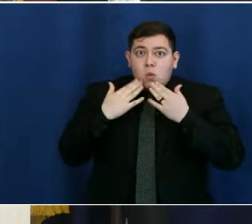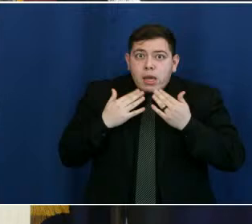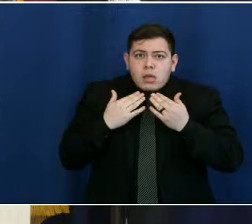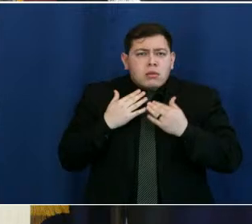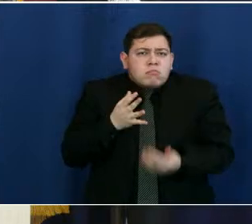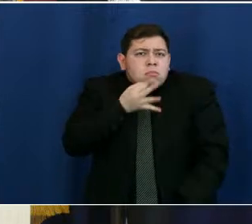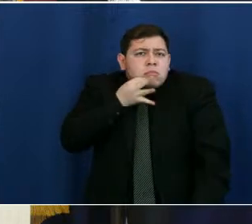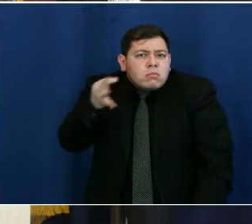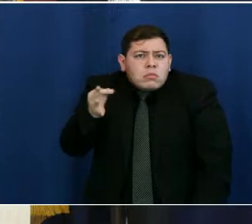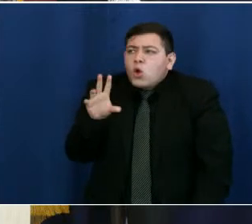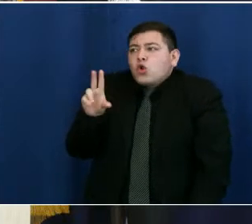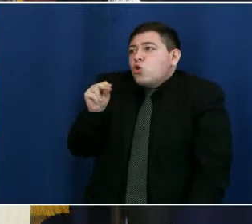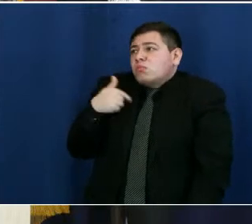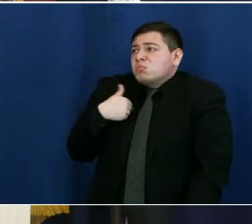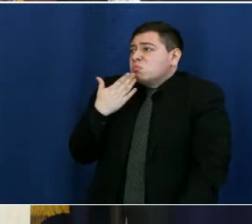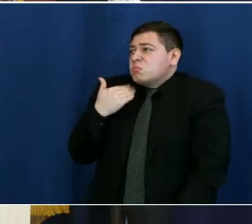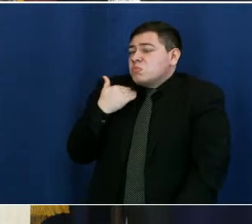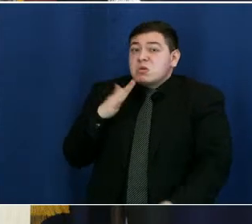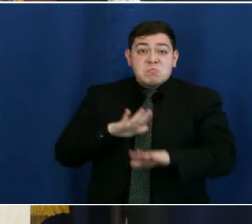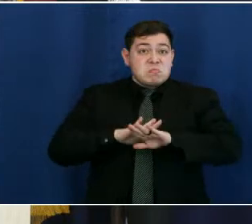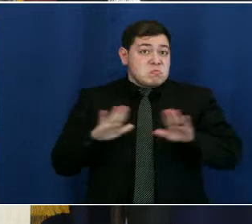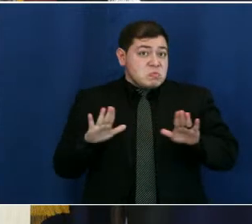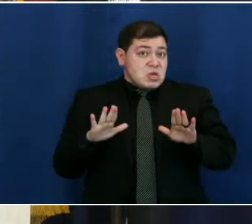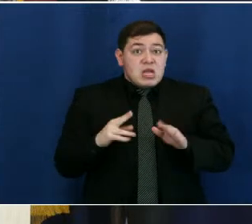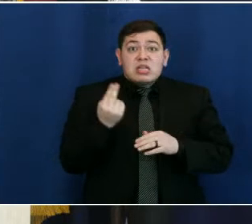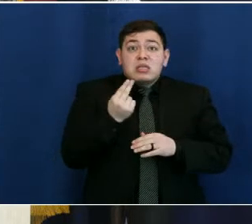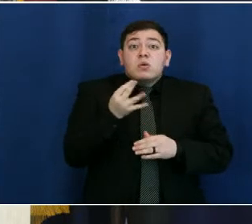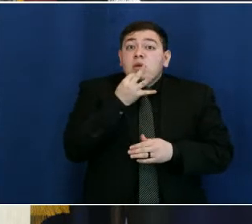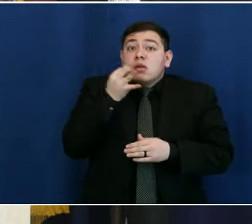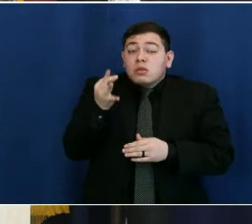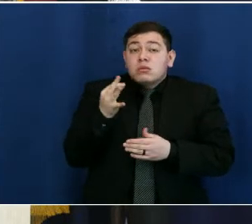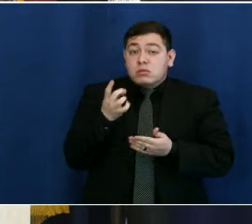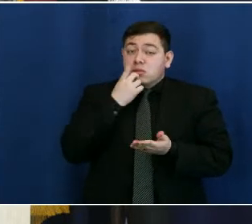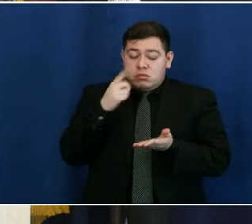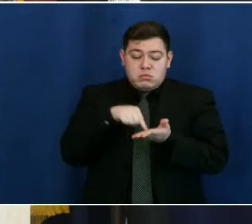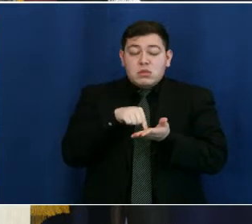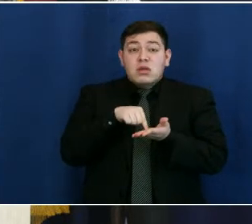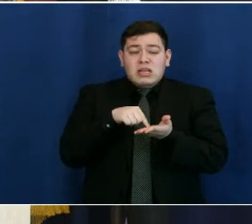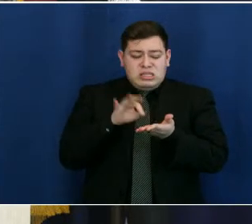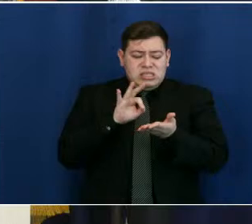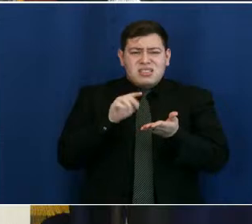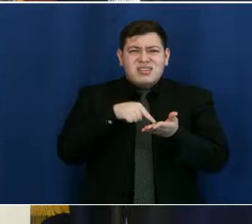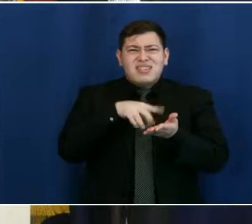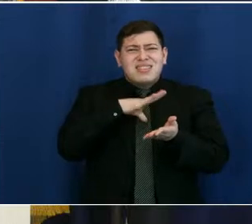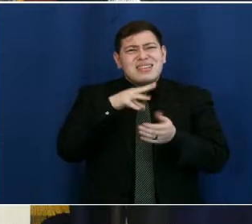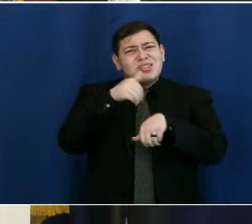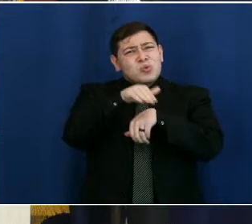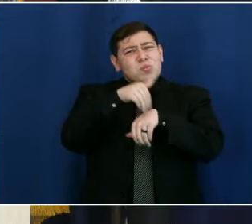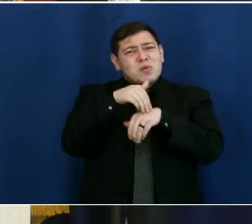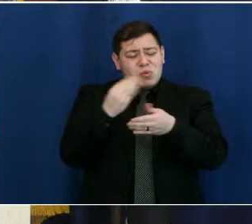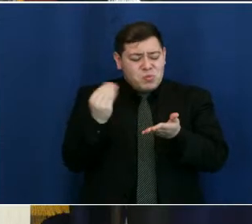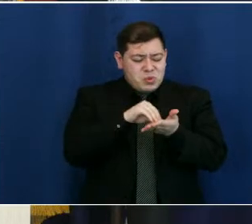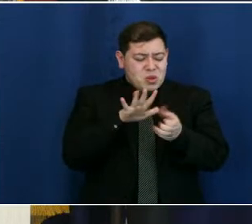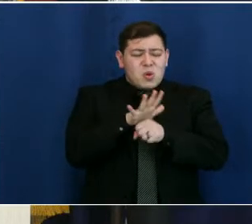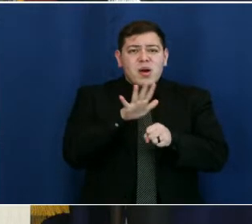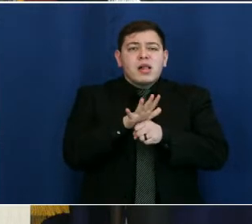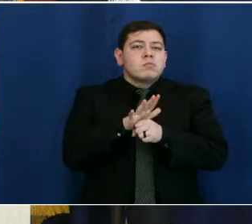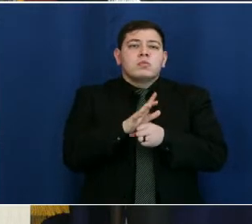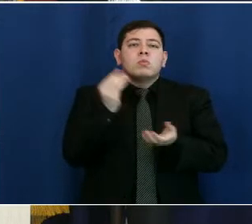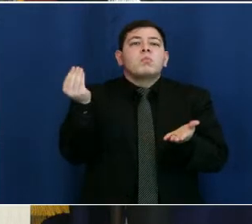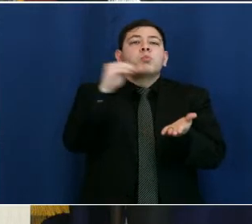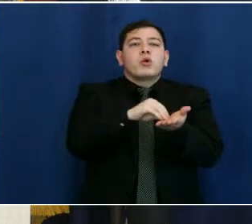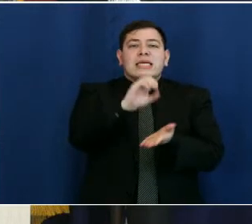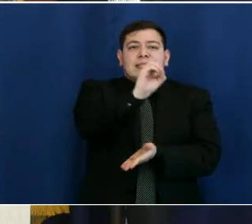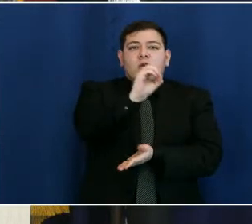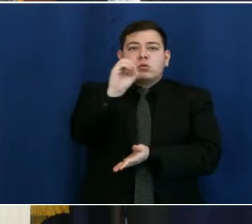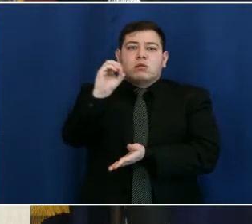o si no tiene un número de ITIN, lo único que tiene que hacer es poner puros ceros en la aplicación. Pero ahorita, si usted es